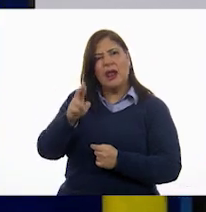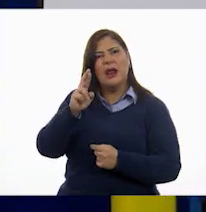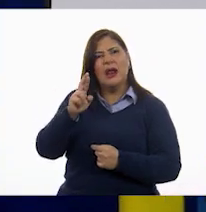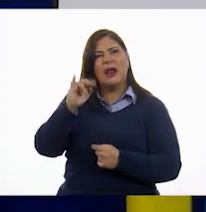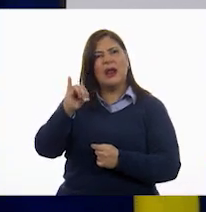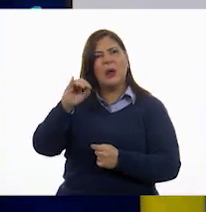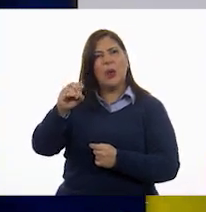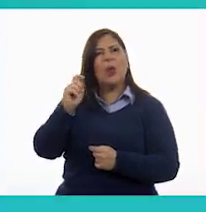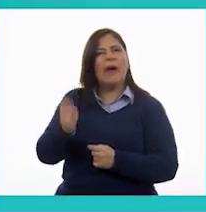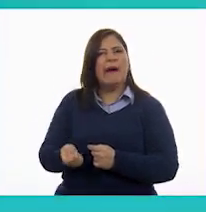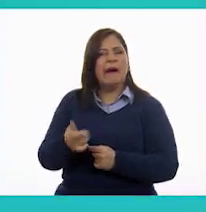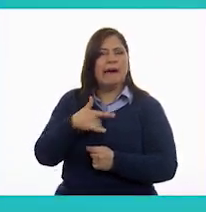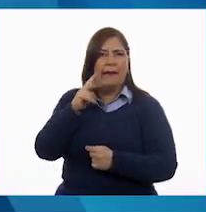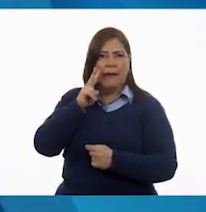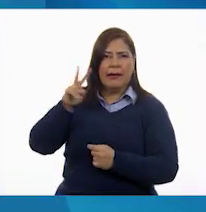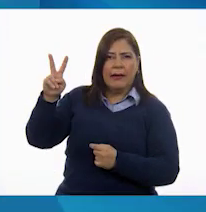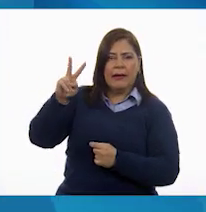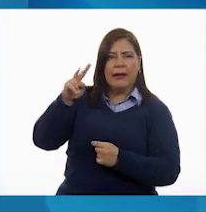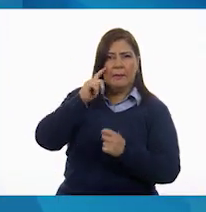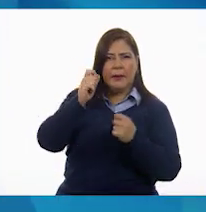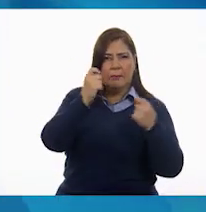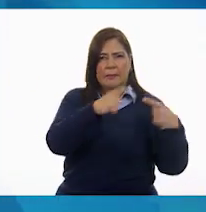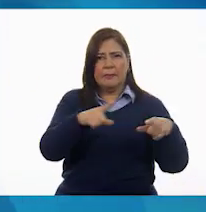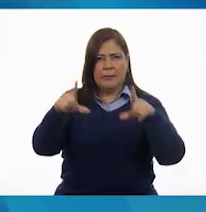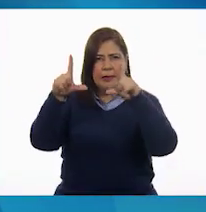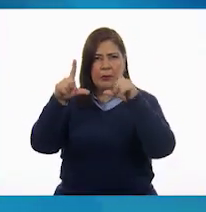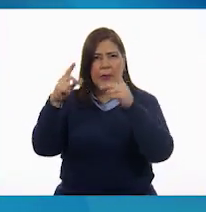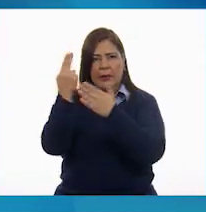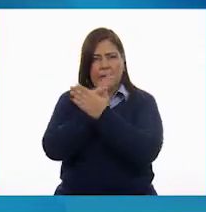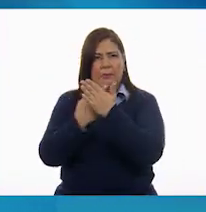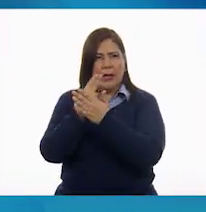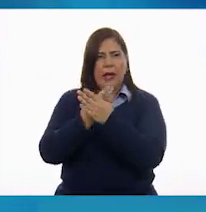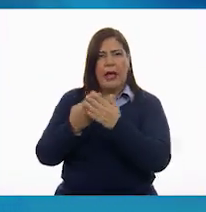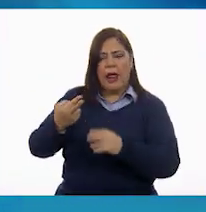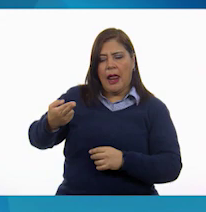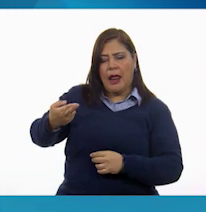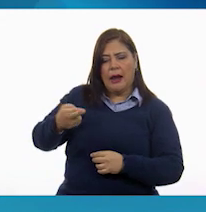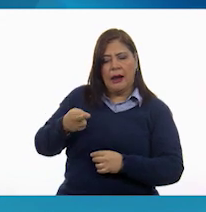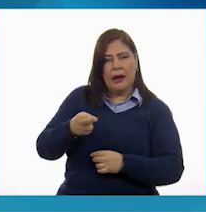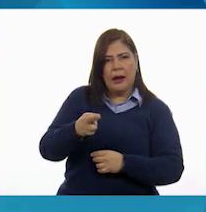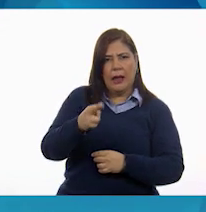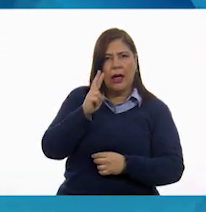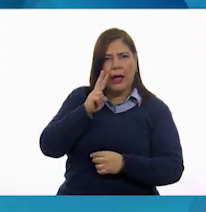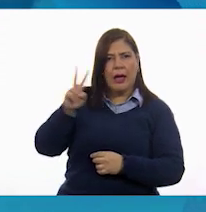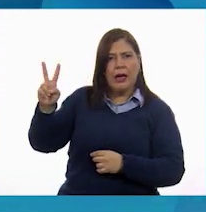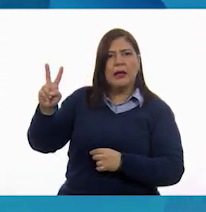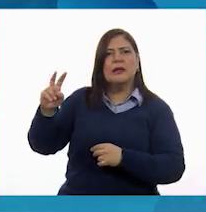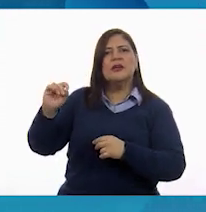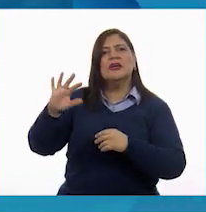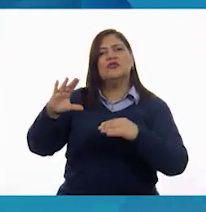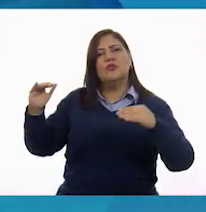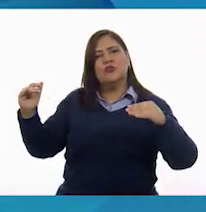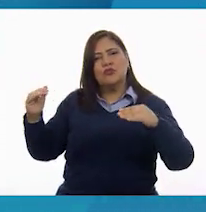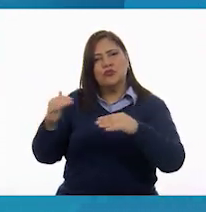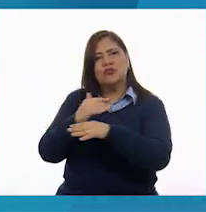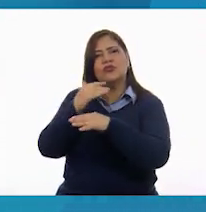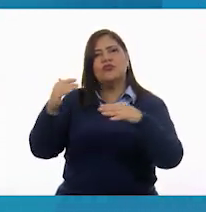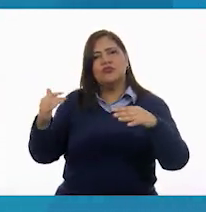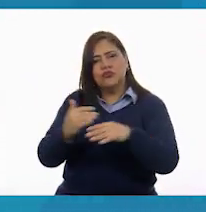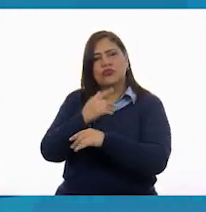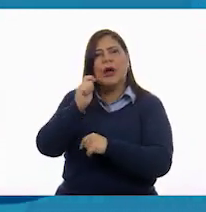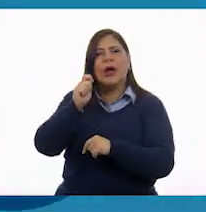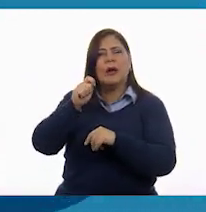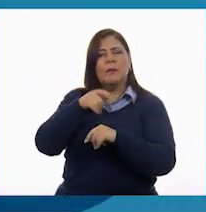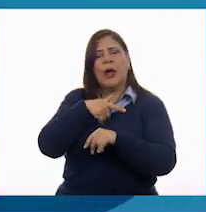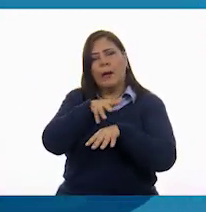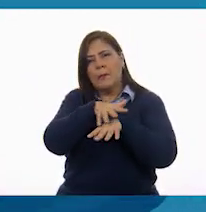pues aquí tenemos una imagen de un río. Y bueno, el río no es más que una corriente de agua sobre la superficie